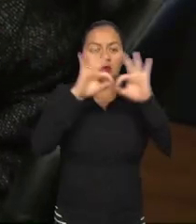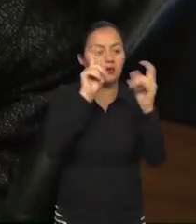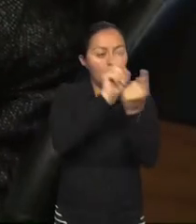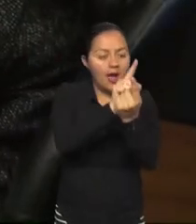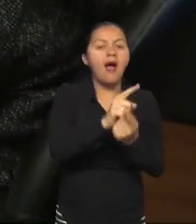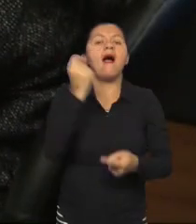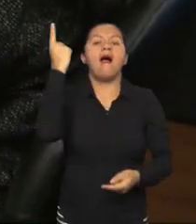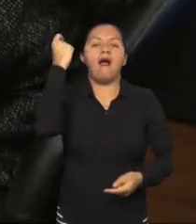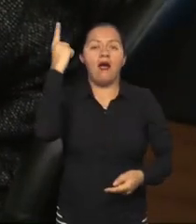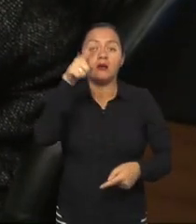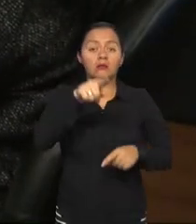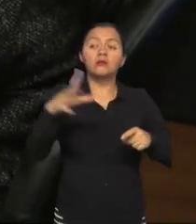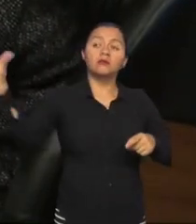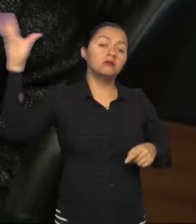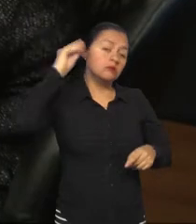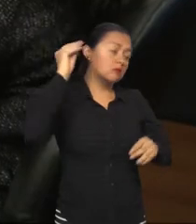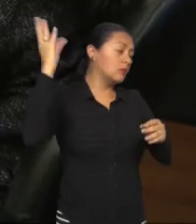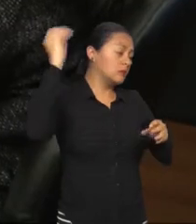podido